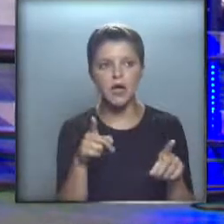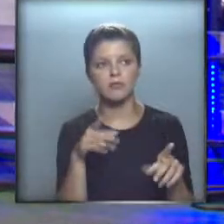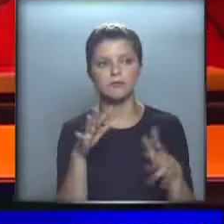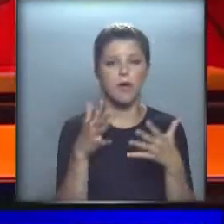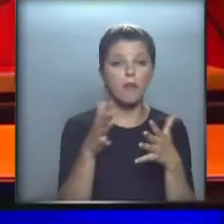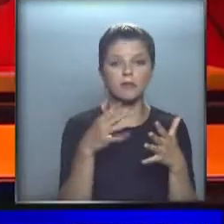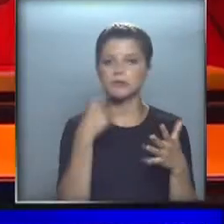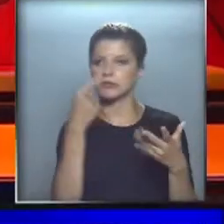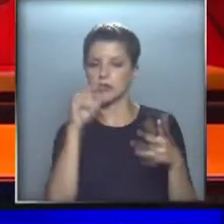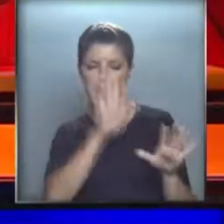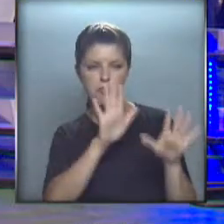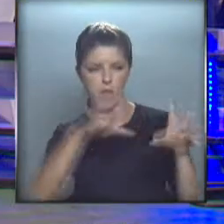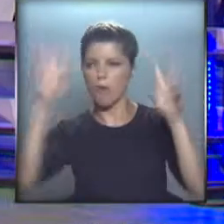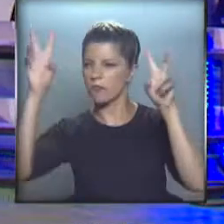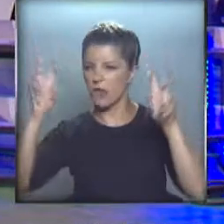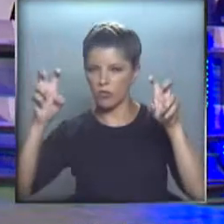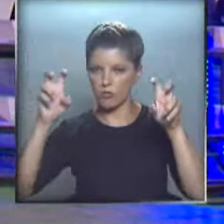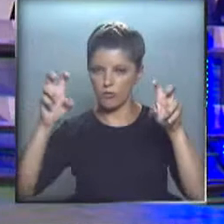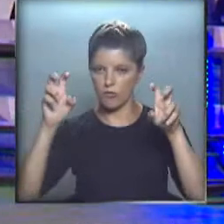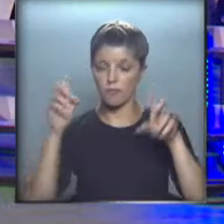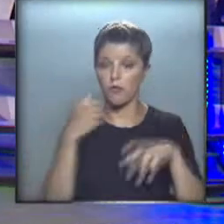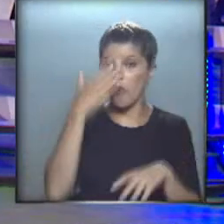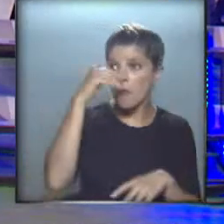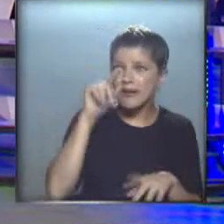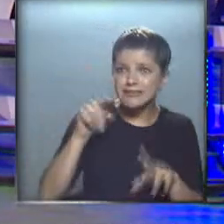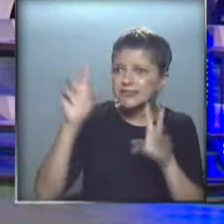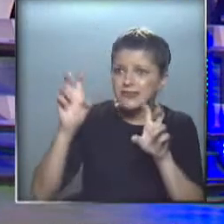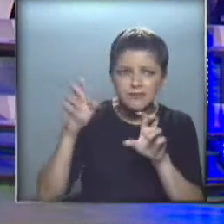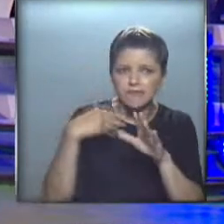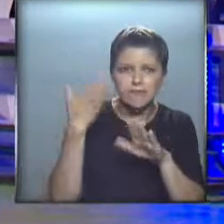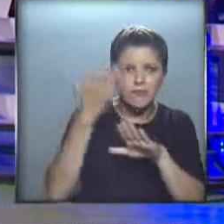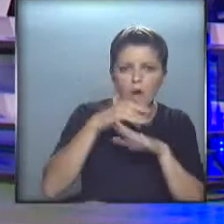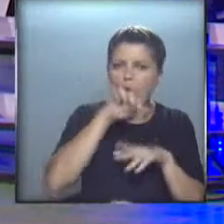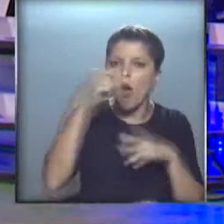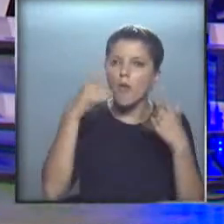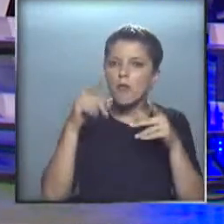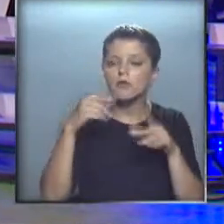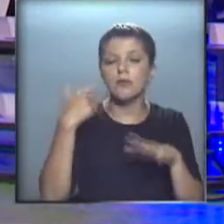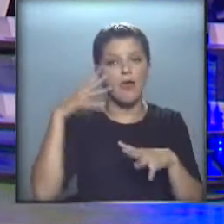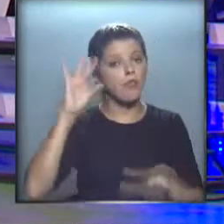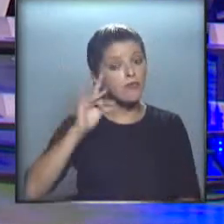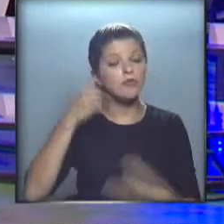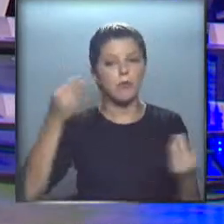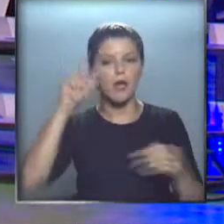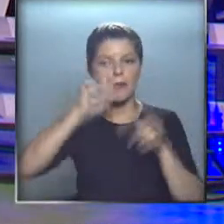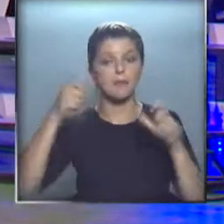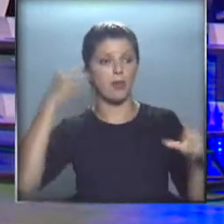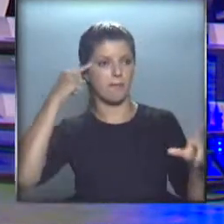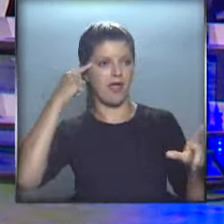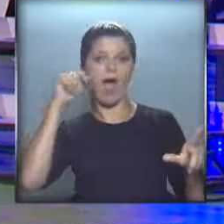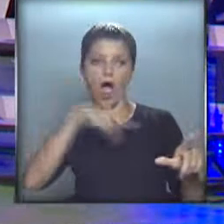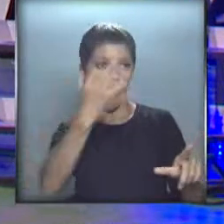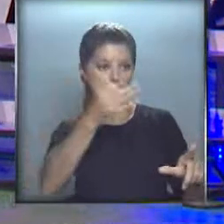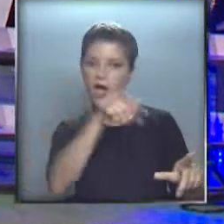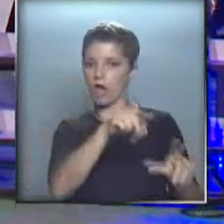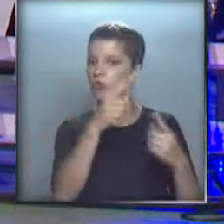un título, aunque no hagas eso. Y después, cuando quieras salir de ese título que te pusieron, cuesta un montón, porque la gente creyó y vio que vos